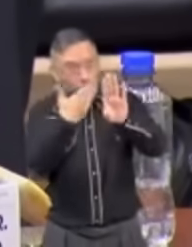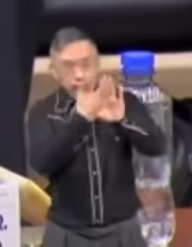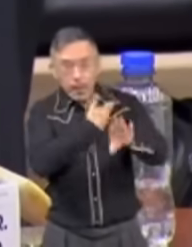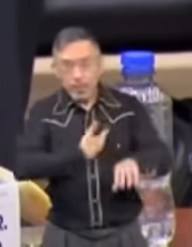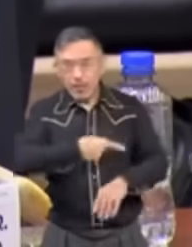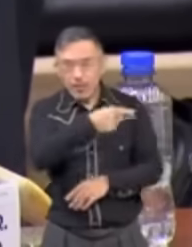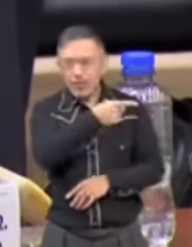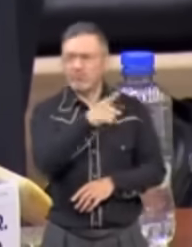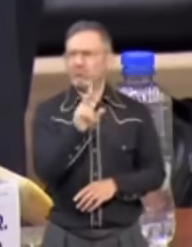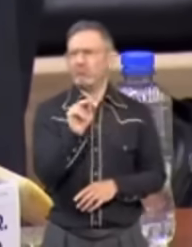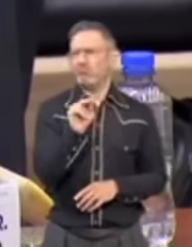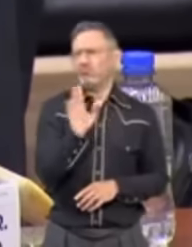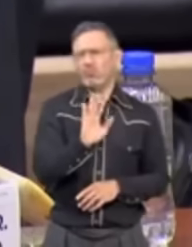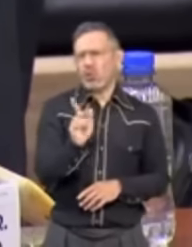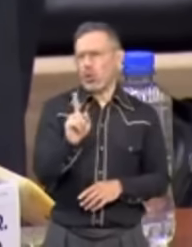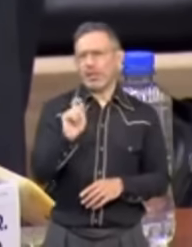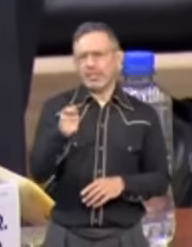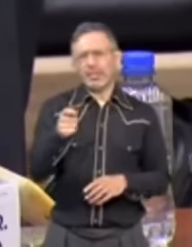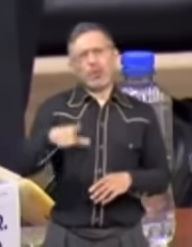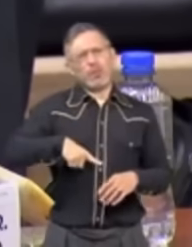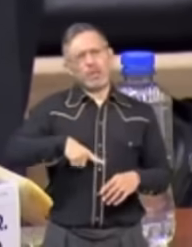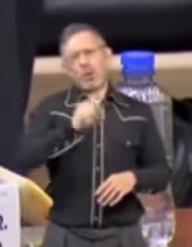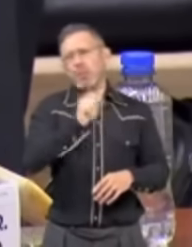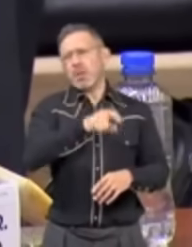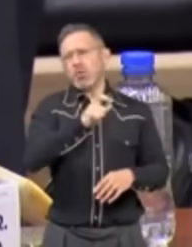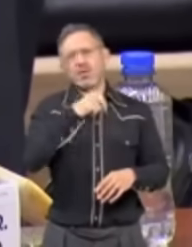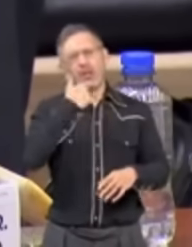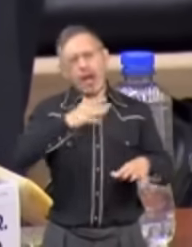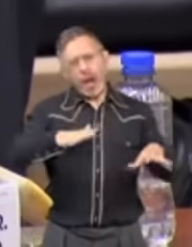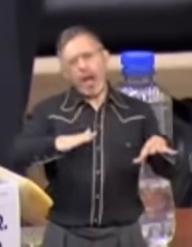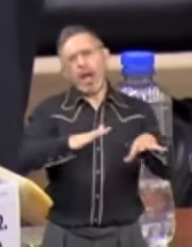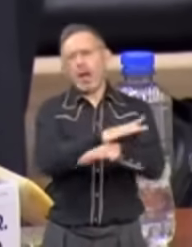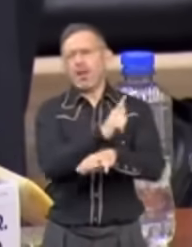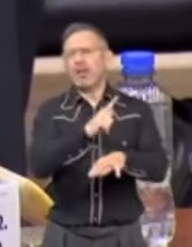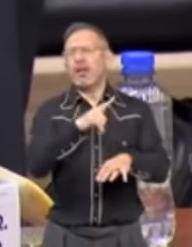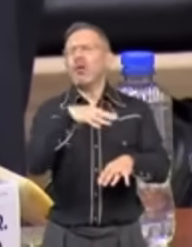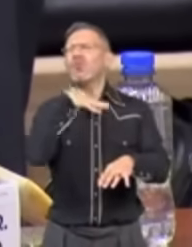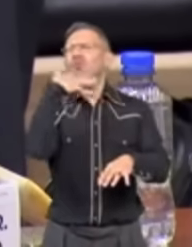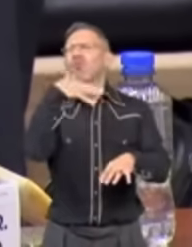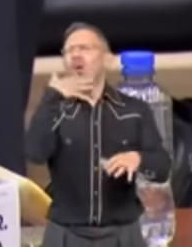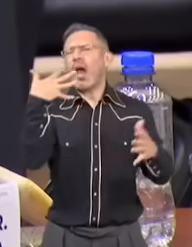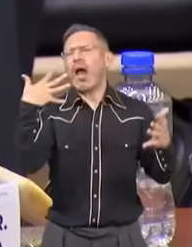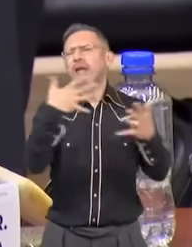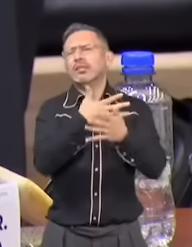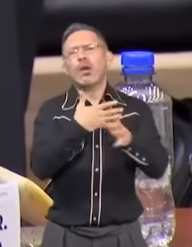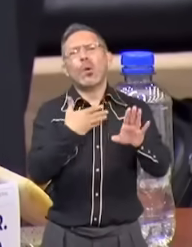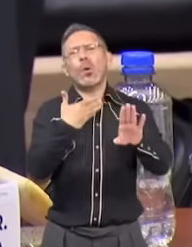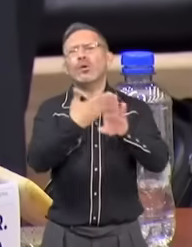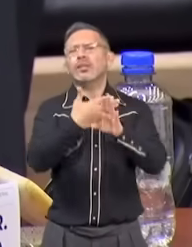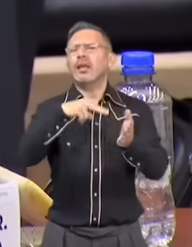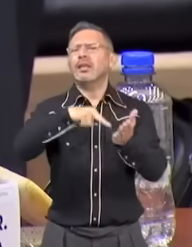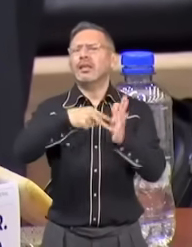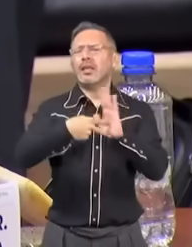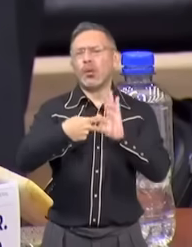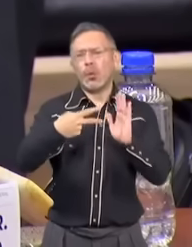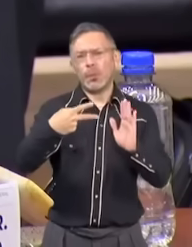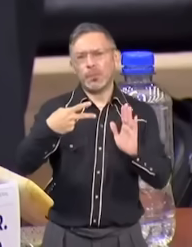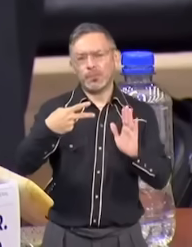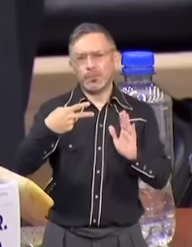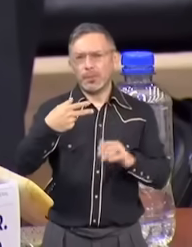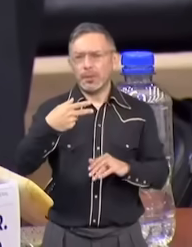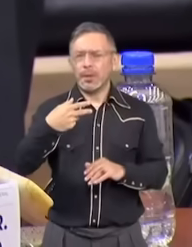de régimen después de un fraude electoral monstruoso en contra del ingeniero Cuauhtémoc Cárdenas Solórzano, pilar y baluarte